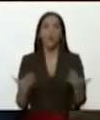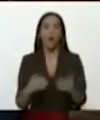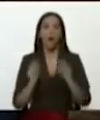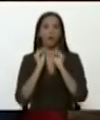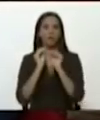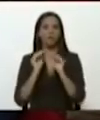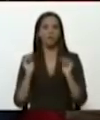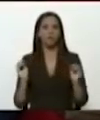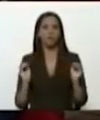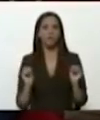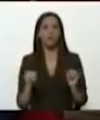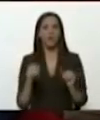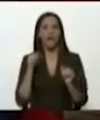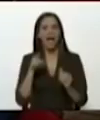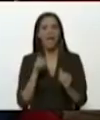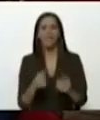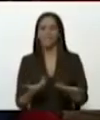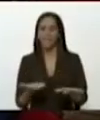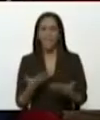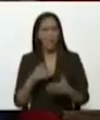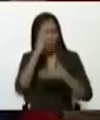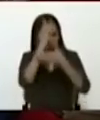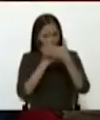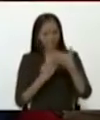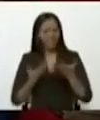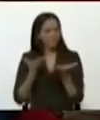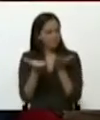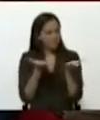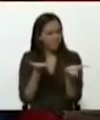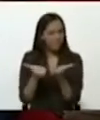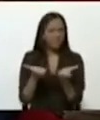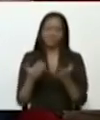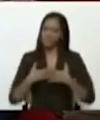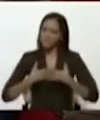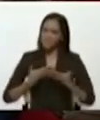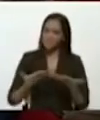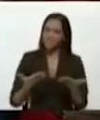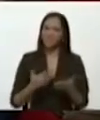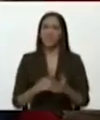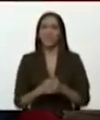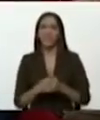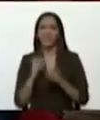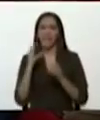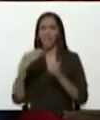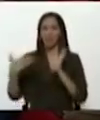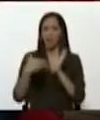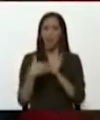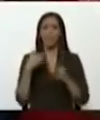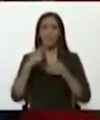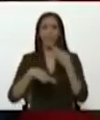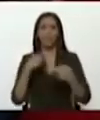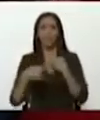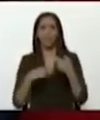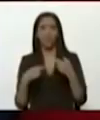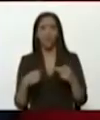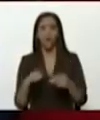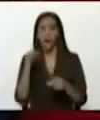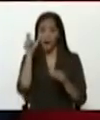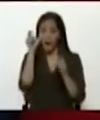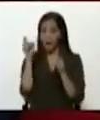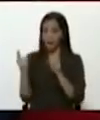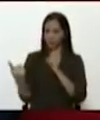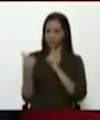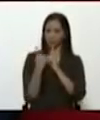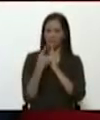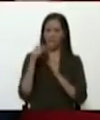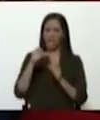a este humilde servidor a que claudique en contra de la revolución... Claro. A Pacheco le llegó una gente pagándole. Pagando